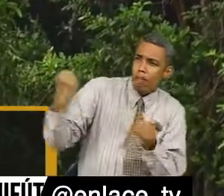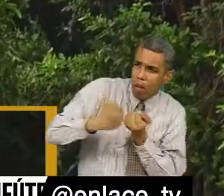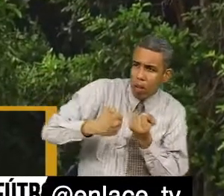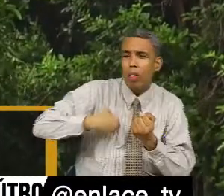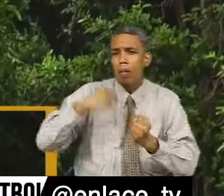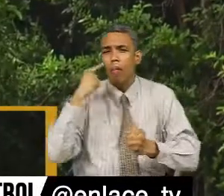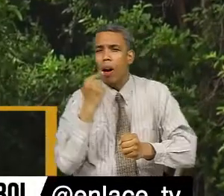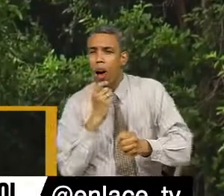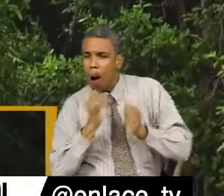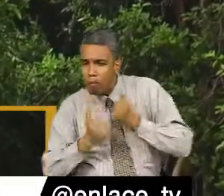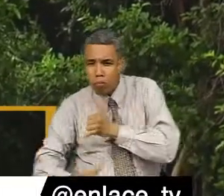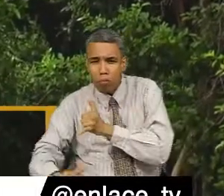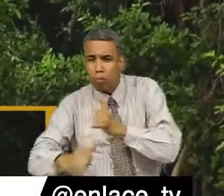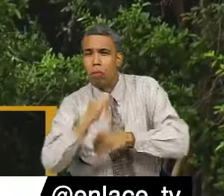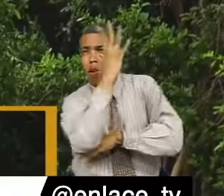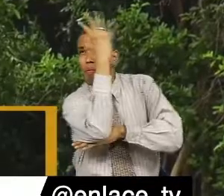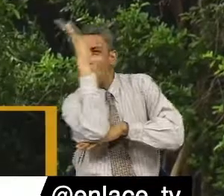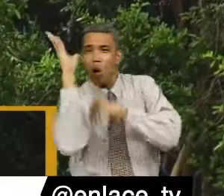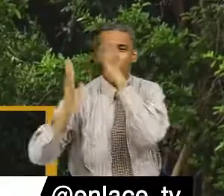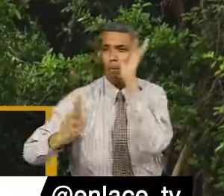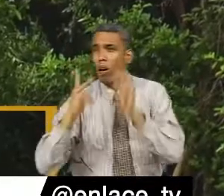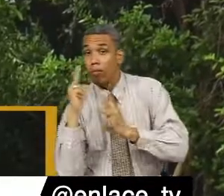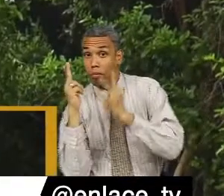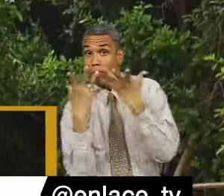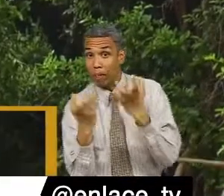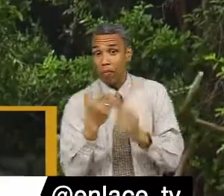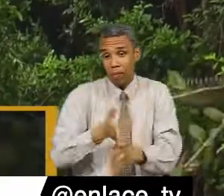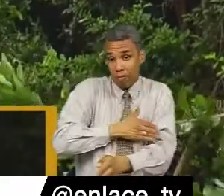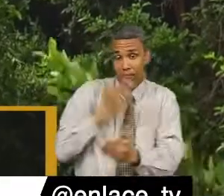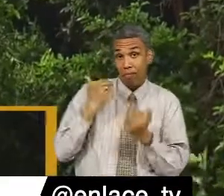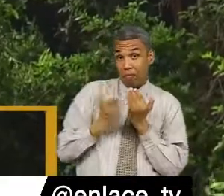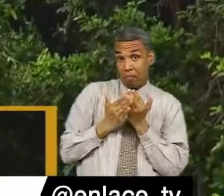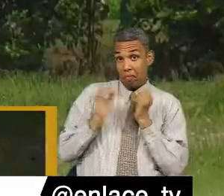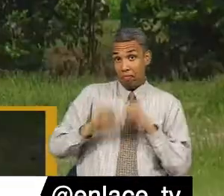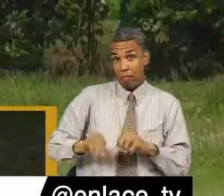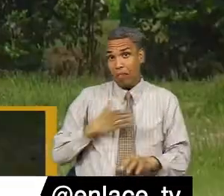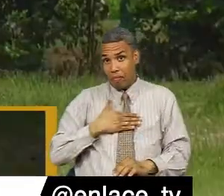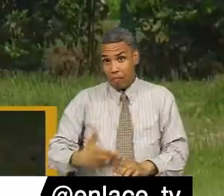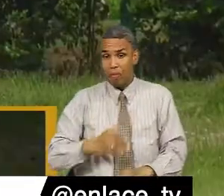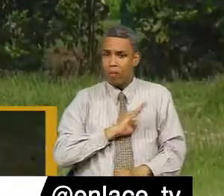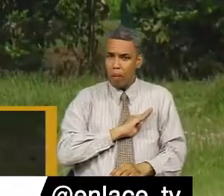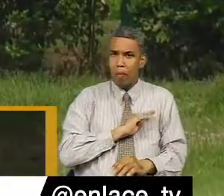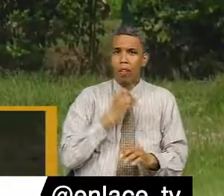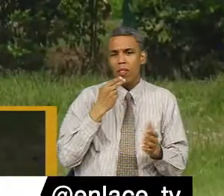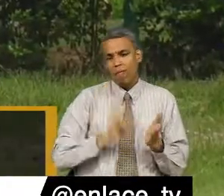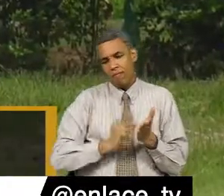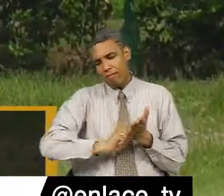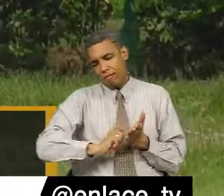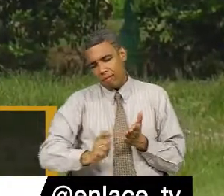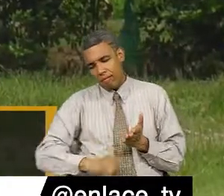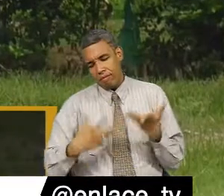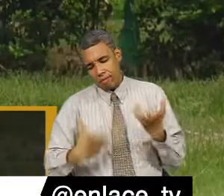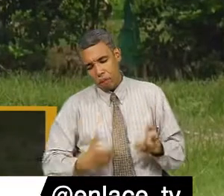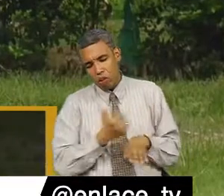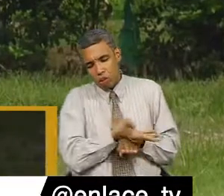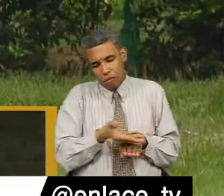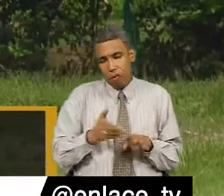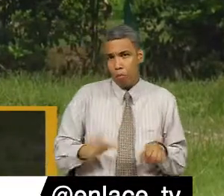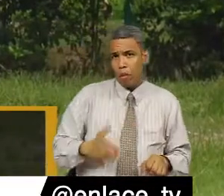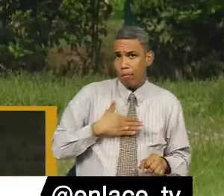que los funcionarios recogieron los desechos orgánicos para darles una disposición final. Vamos realizando las podas y recogemos de una vez el